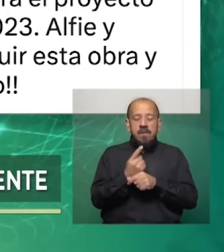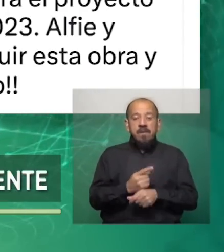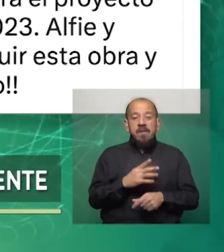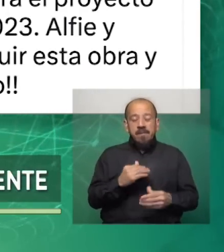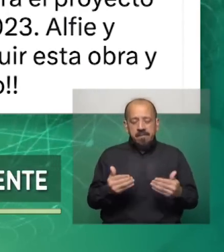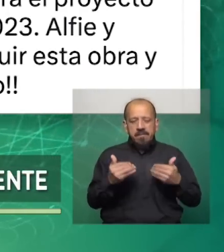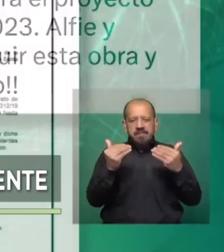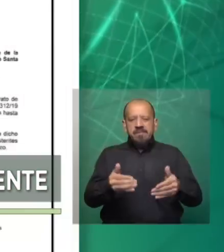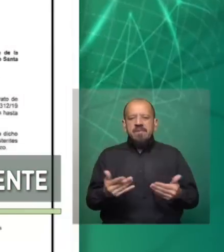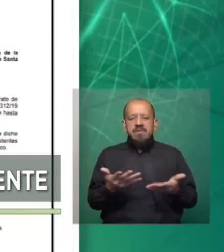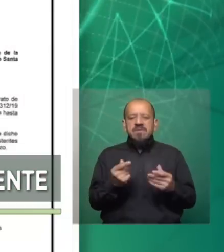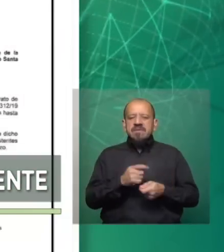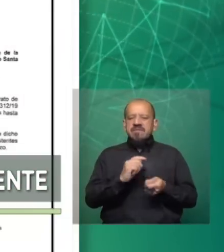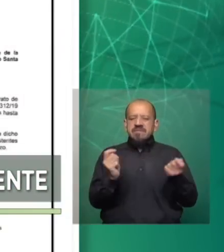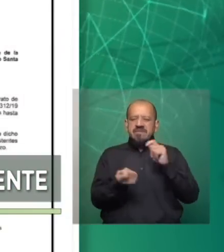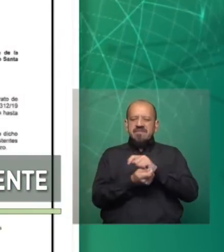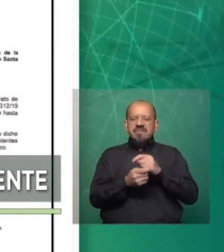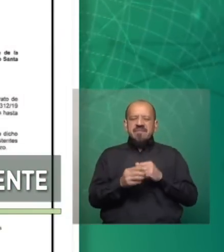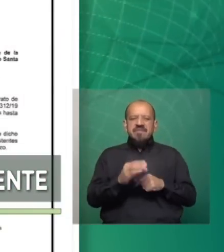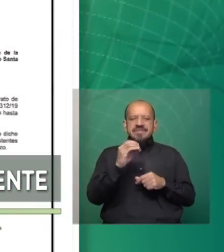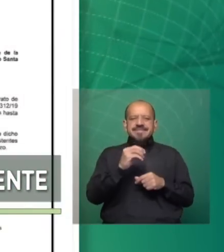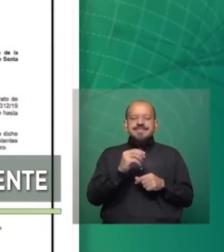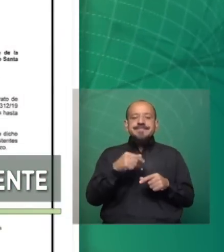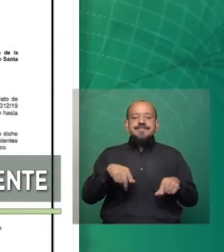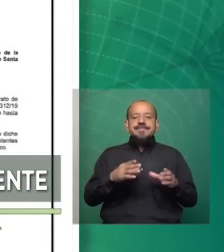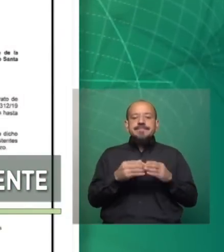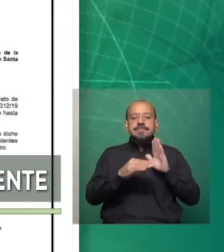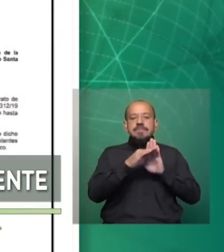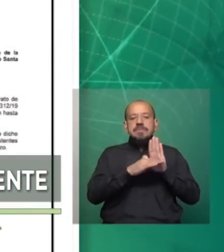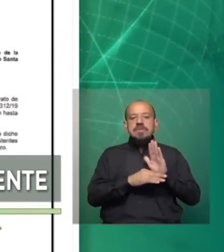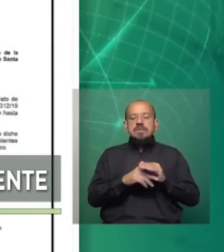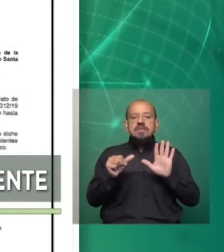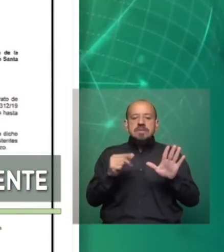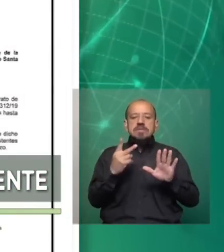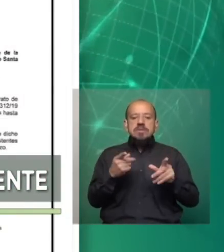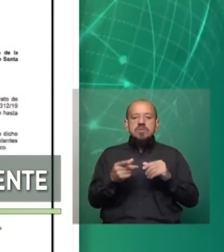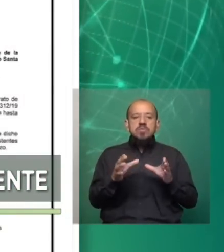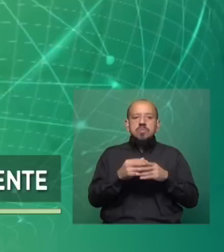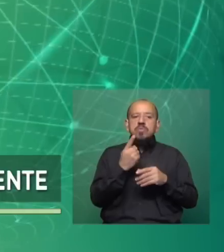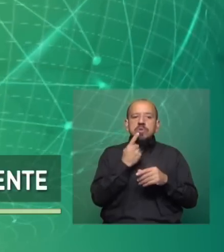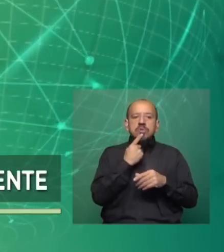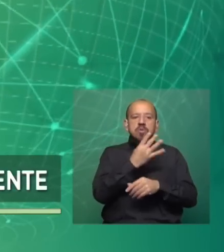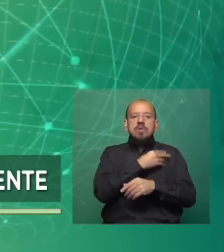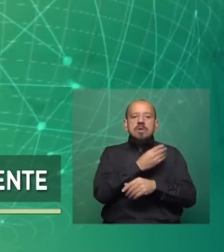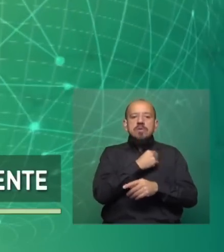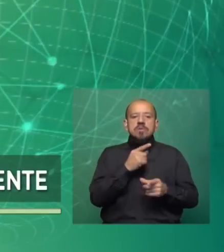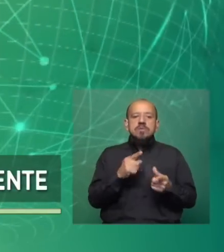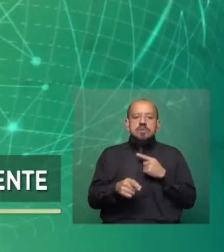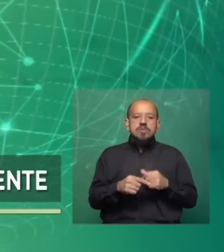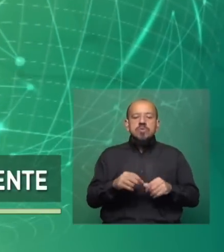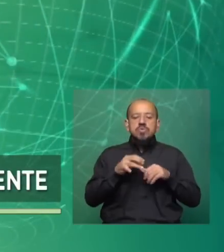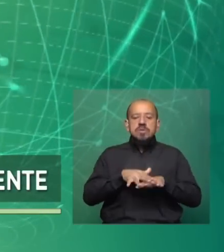postergarla ahora cambió todo escribió oliva integrante de la lista 62 del partido Nacional a través de sus redes sociales